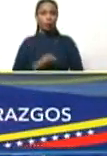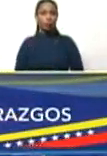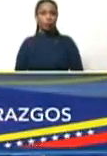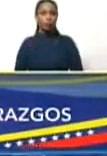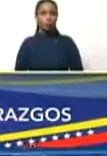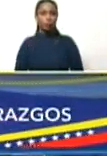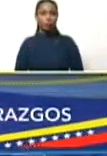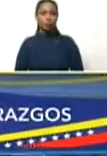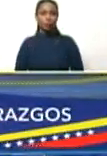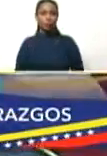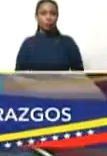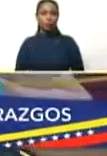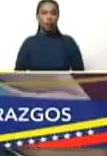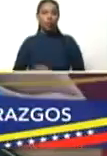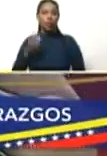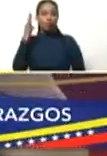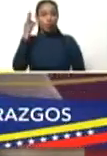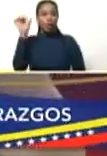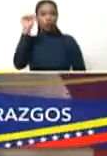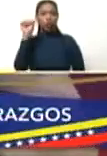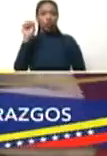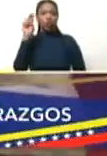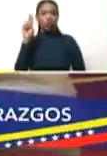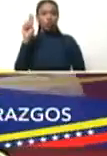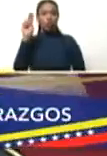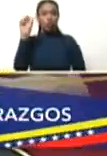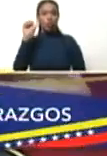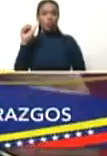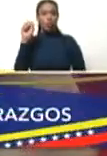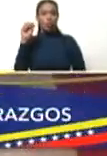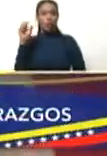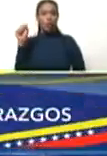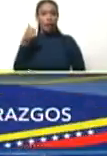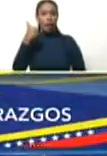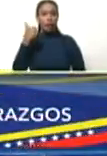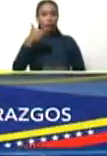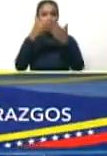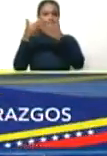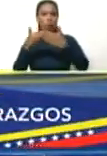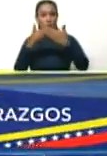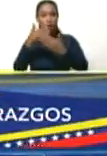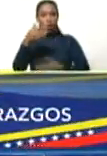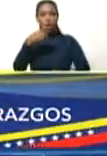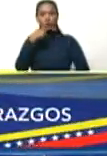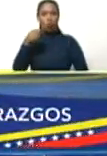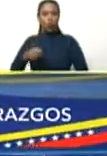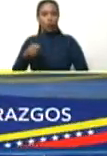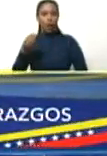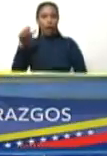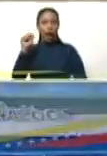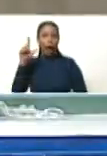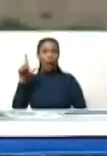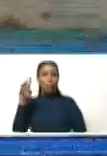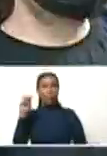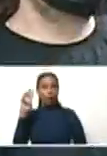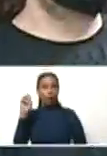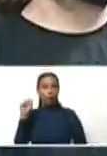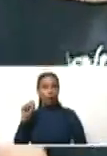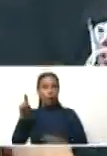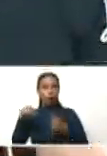Susan Durán, en nombre de artista, estudió en Rusia también. Alberto García, Rolando Alberto